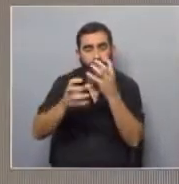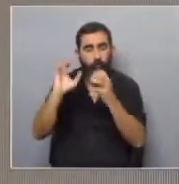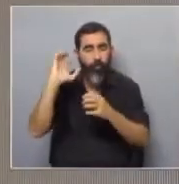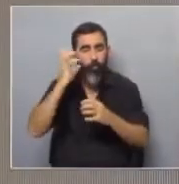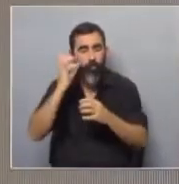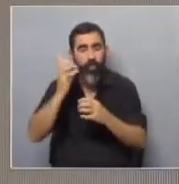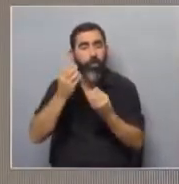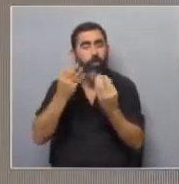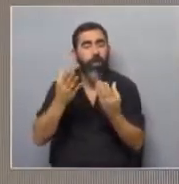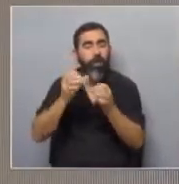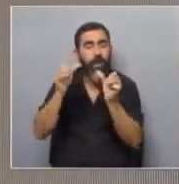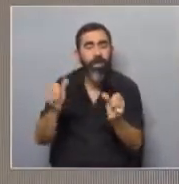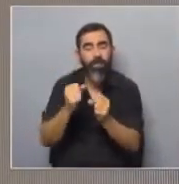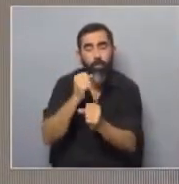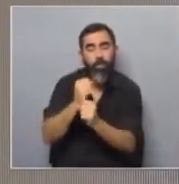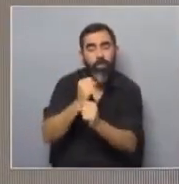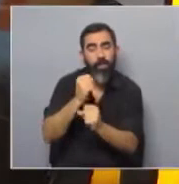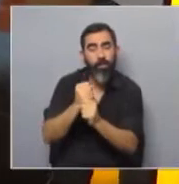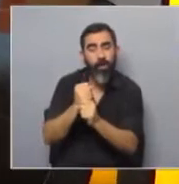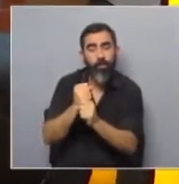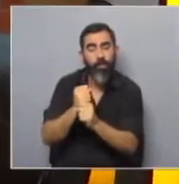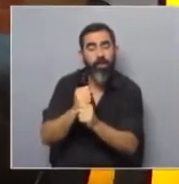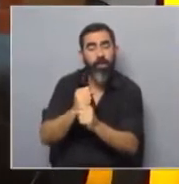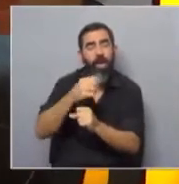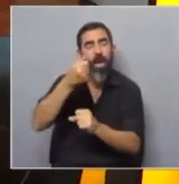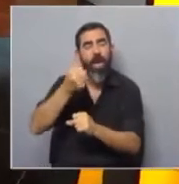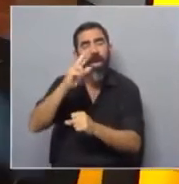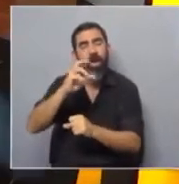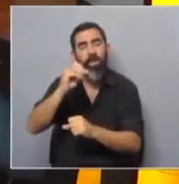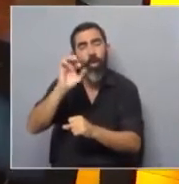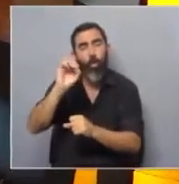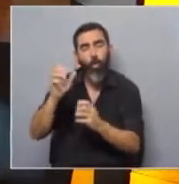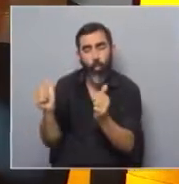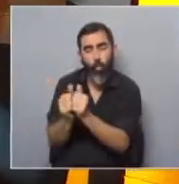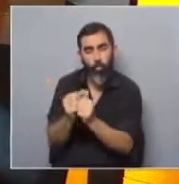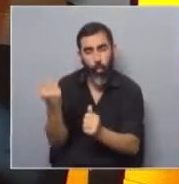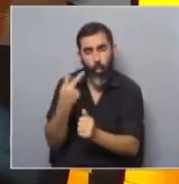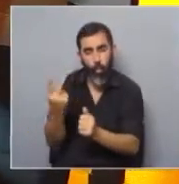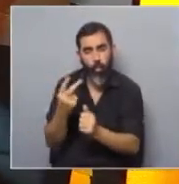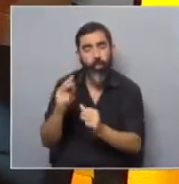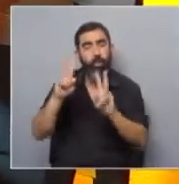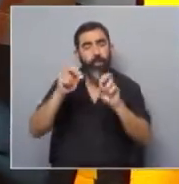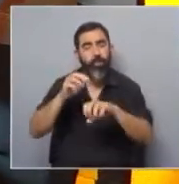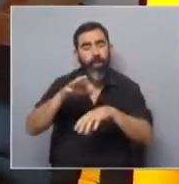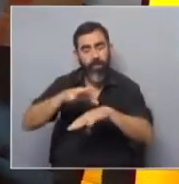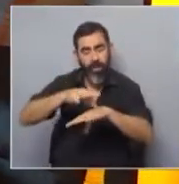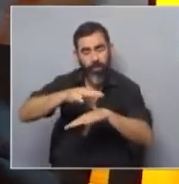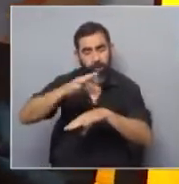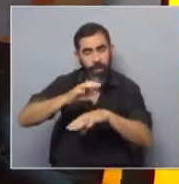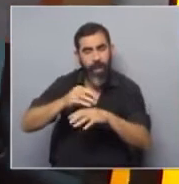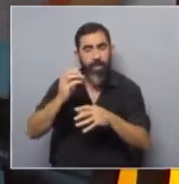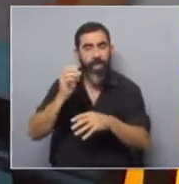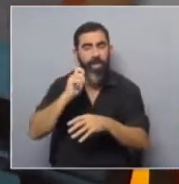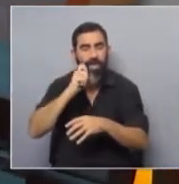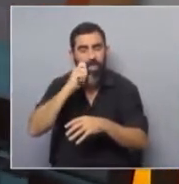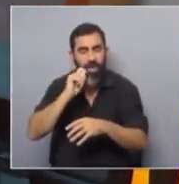un trabajo que estaba haciendo él junto con María Isabel Ardao sobre la epidermis de los higos, no sé